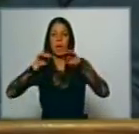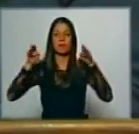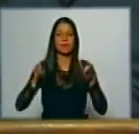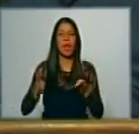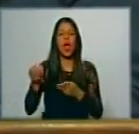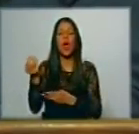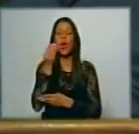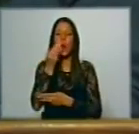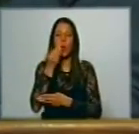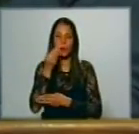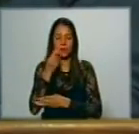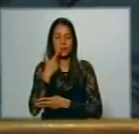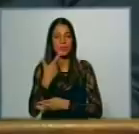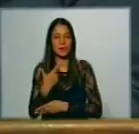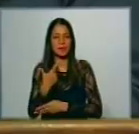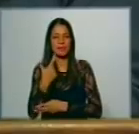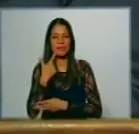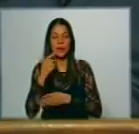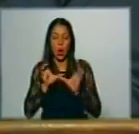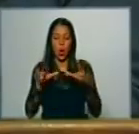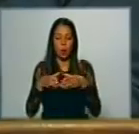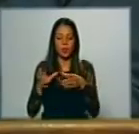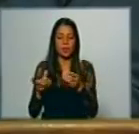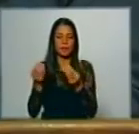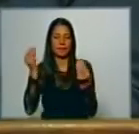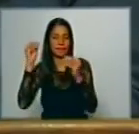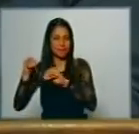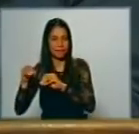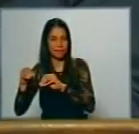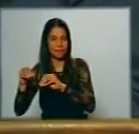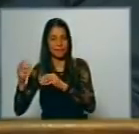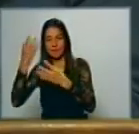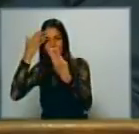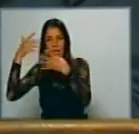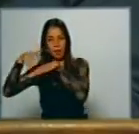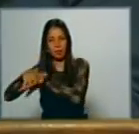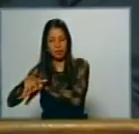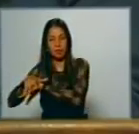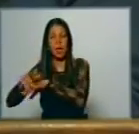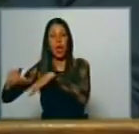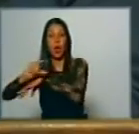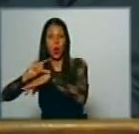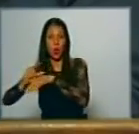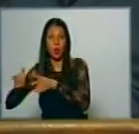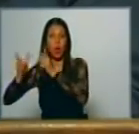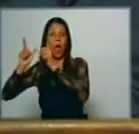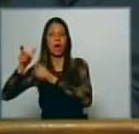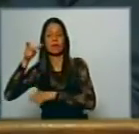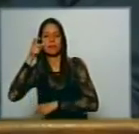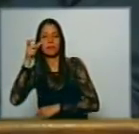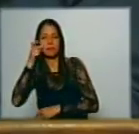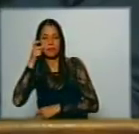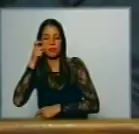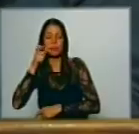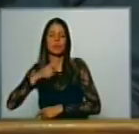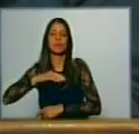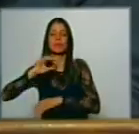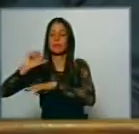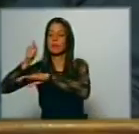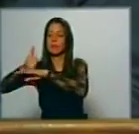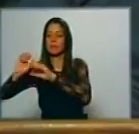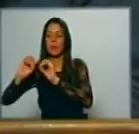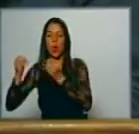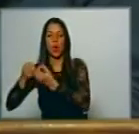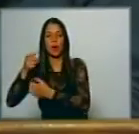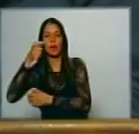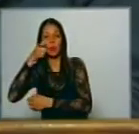de abastecimiento y producción, en coordinación con las autoridades competentes en la Superintendencia Nacional